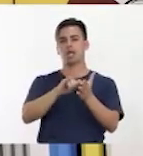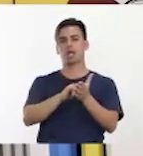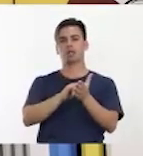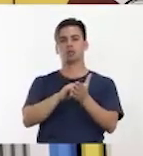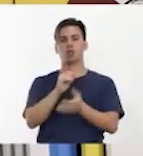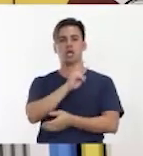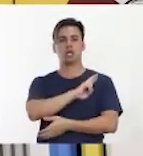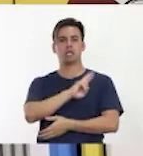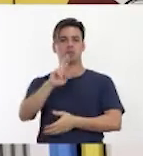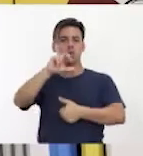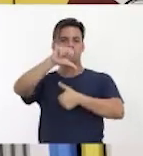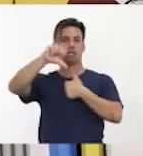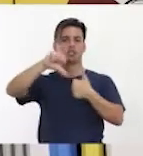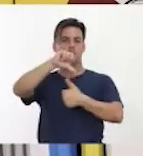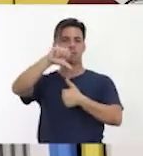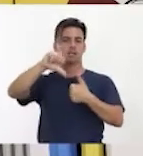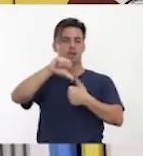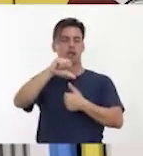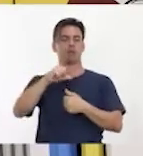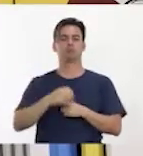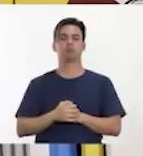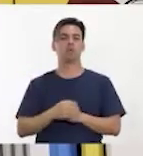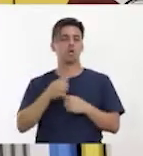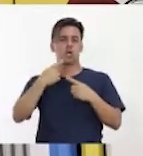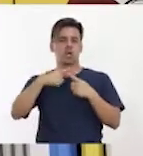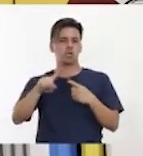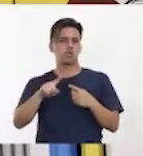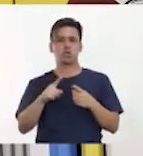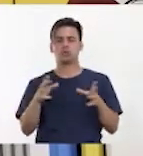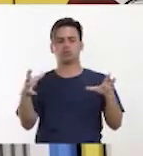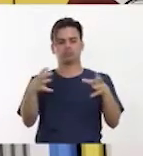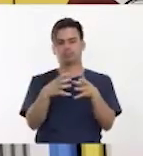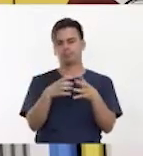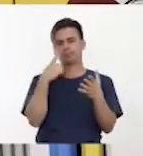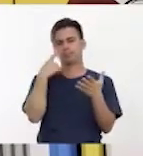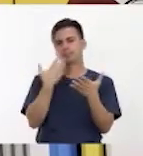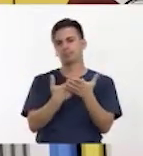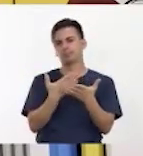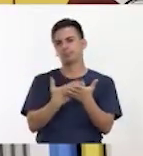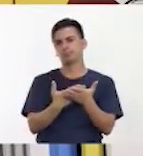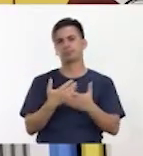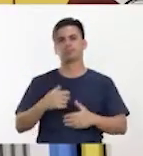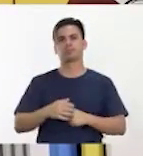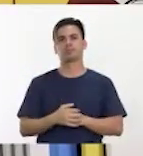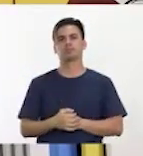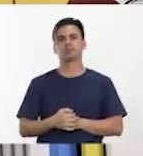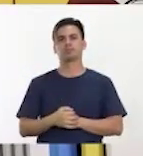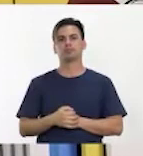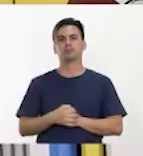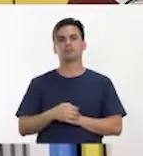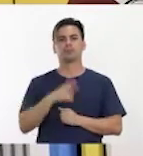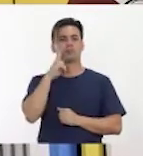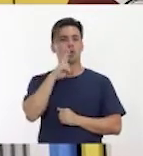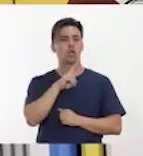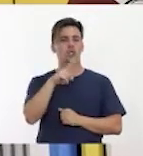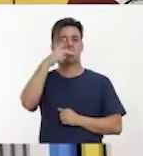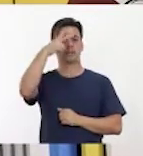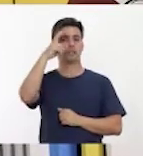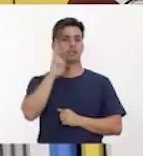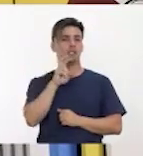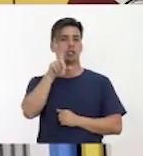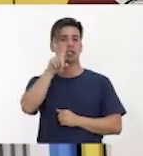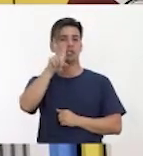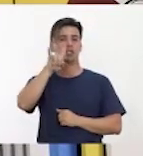Centroamericana, o en otros proyectos de unidad que se dan en el siglo